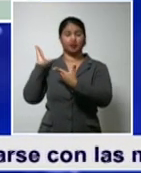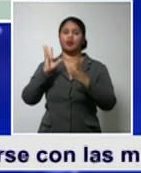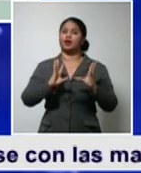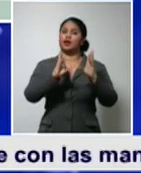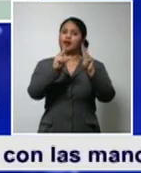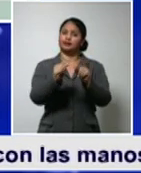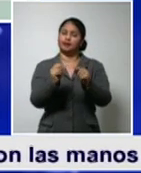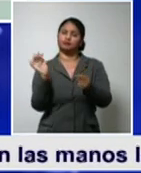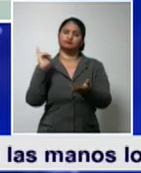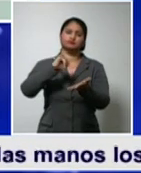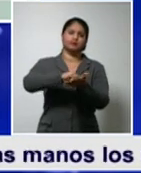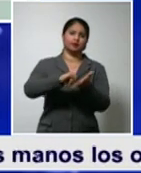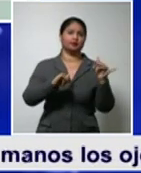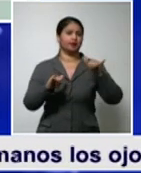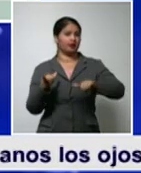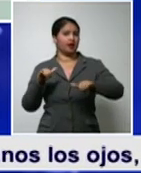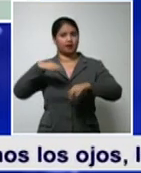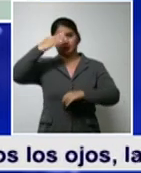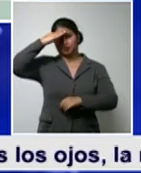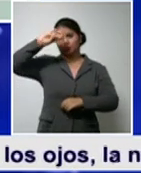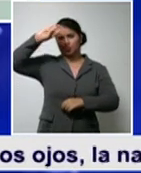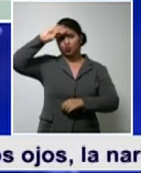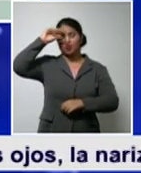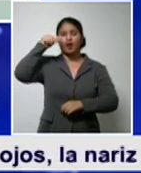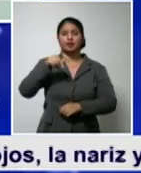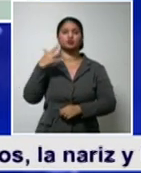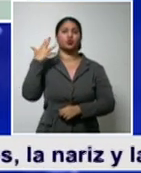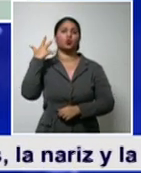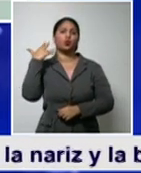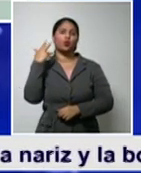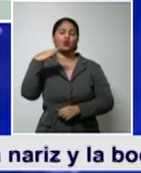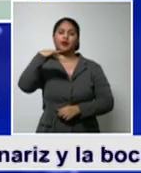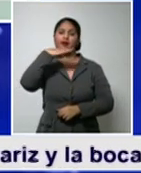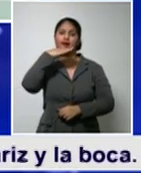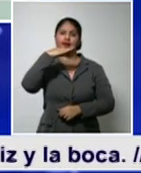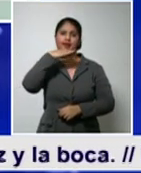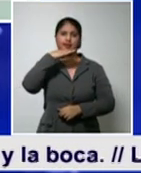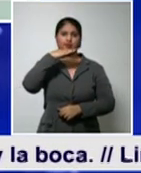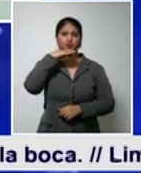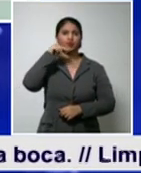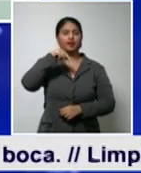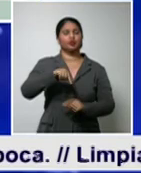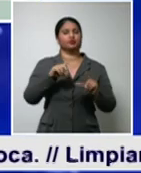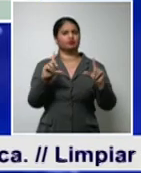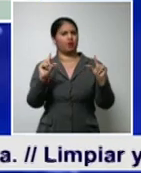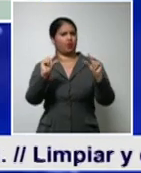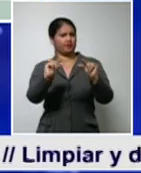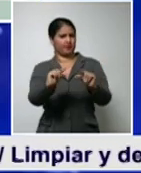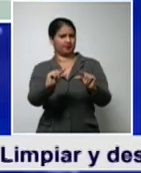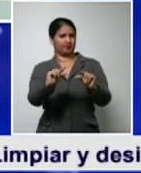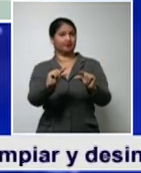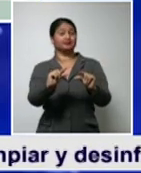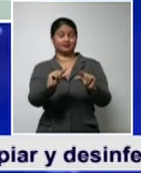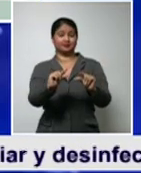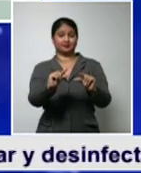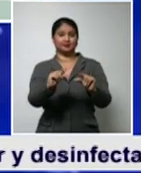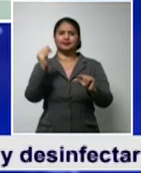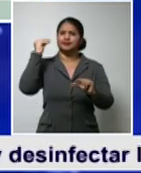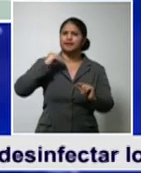aparece coloreado en azul, pues es una cifra que se redujo después de todas las medidas de